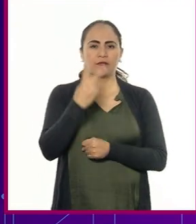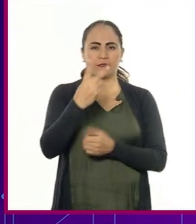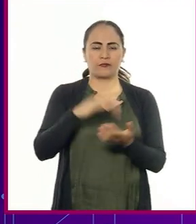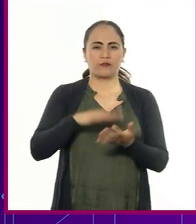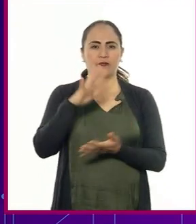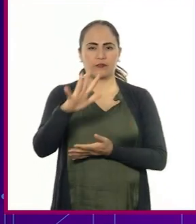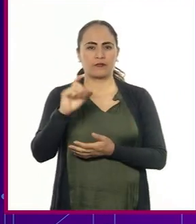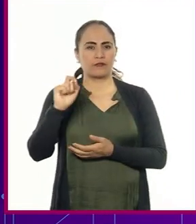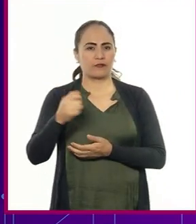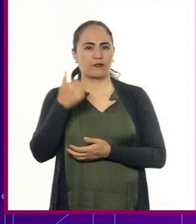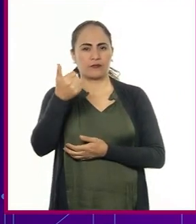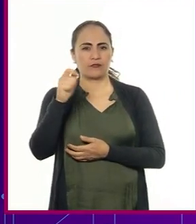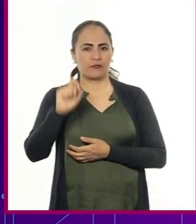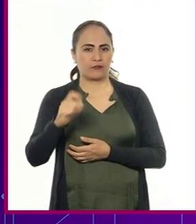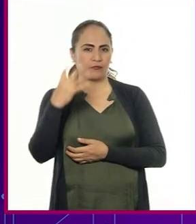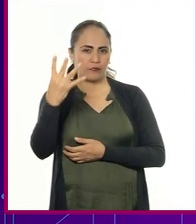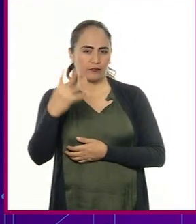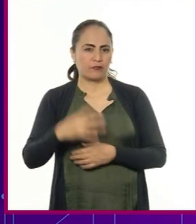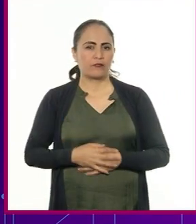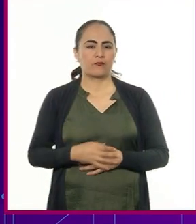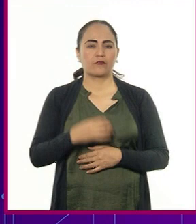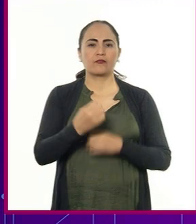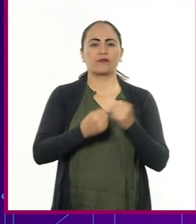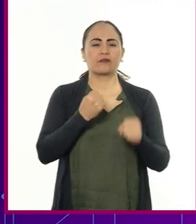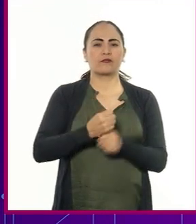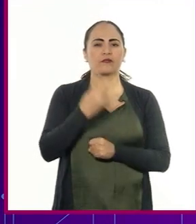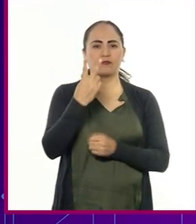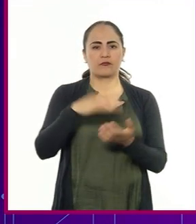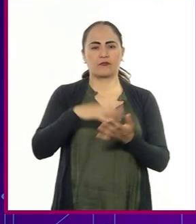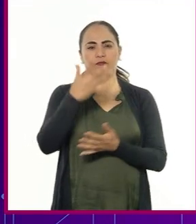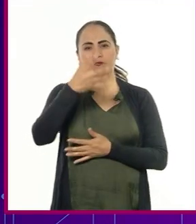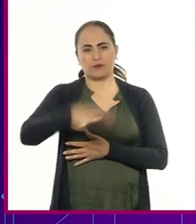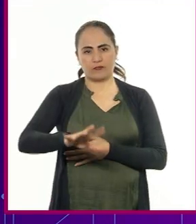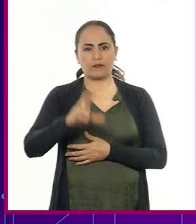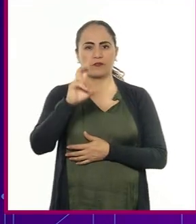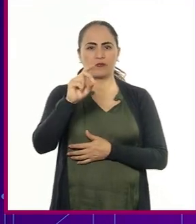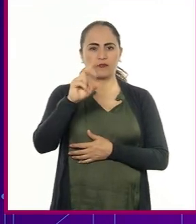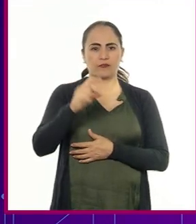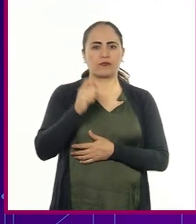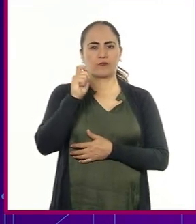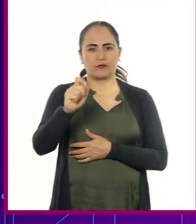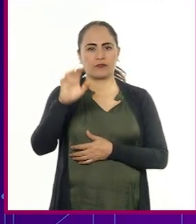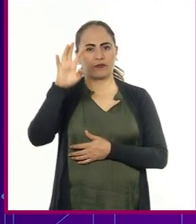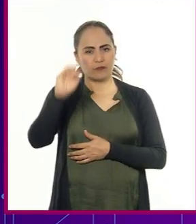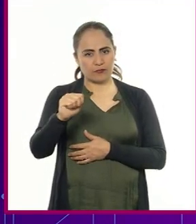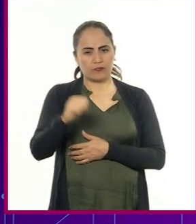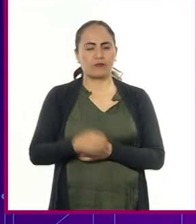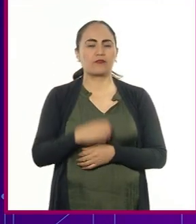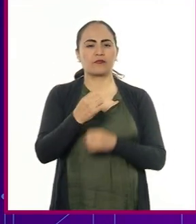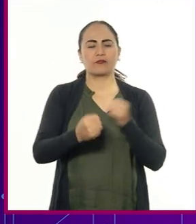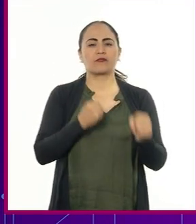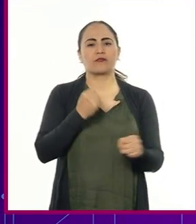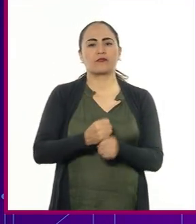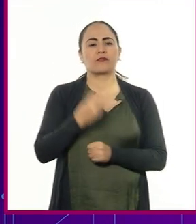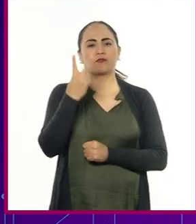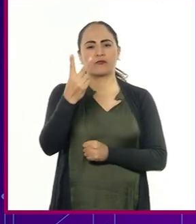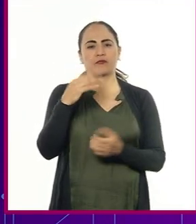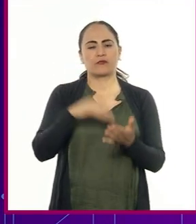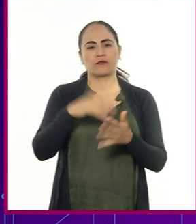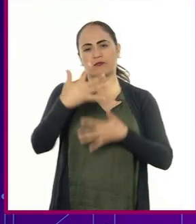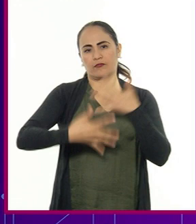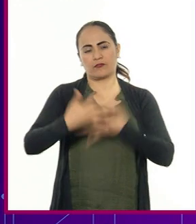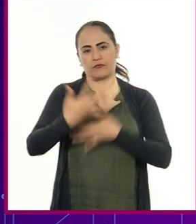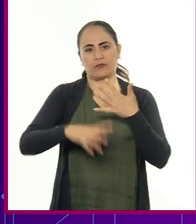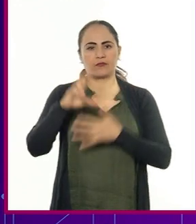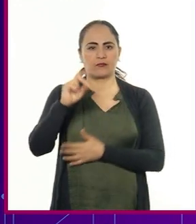de 26.4. En el 2010, de 30.9. En el año 2015,